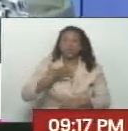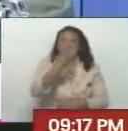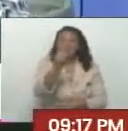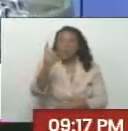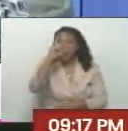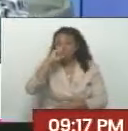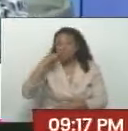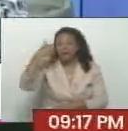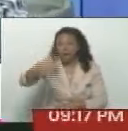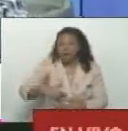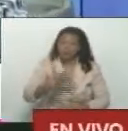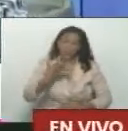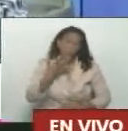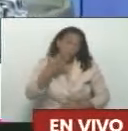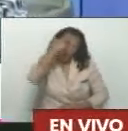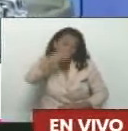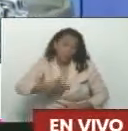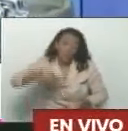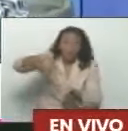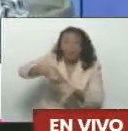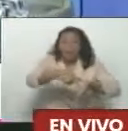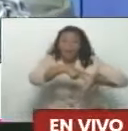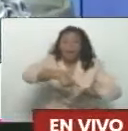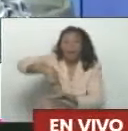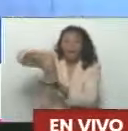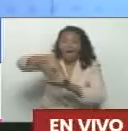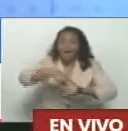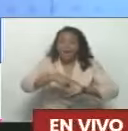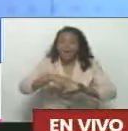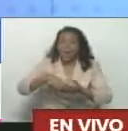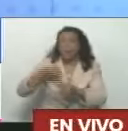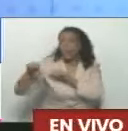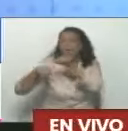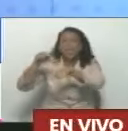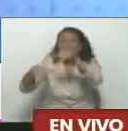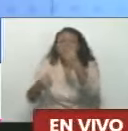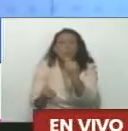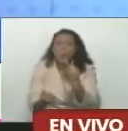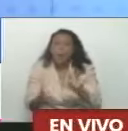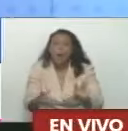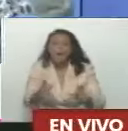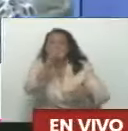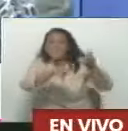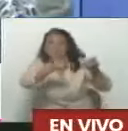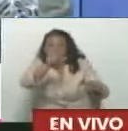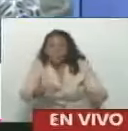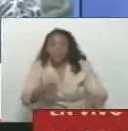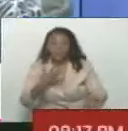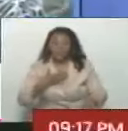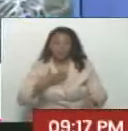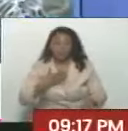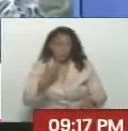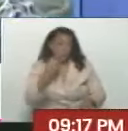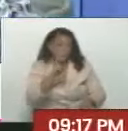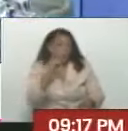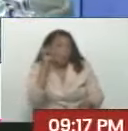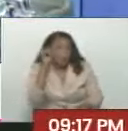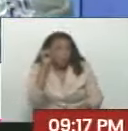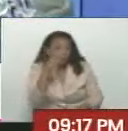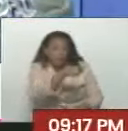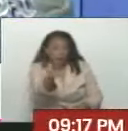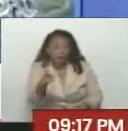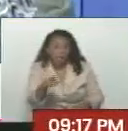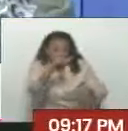50, por lo menos 50 años bailando diablo. ¿Cuántas generaciones? Yo hay gente que yo he oído en mi